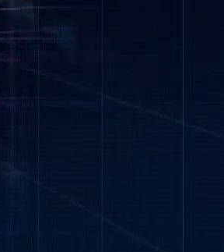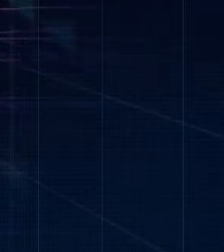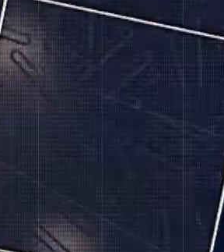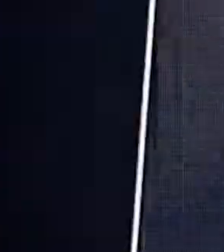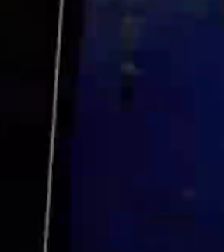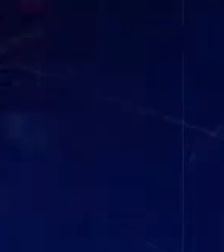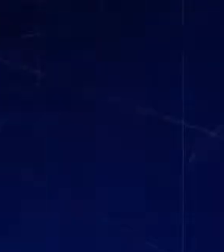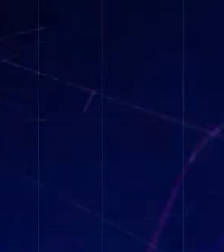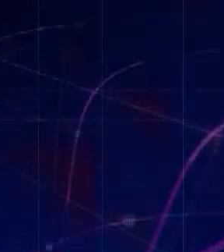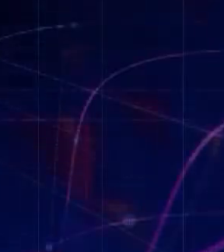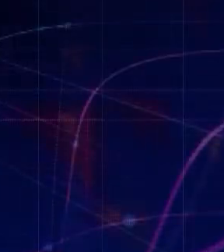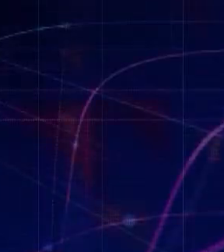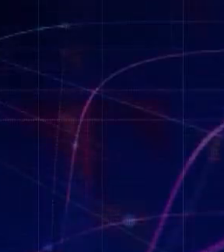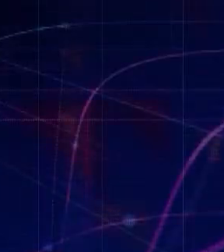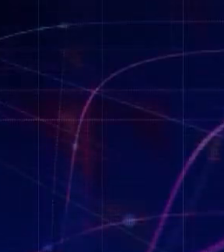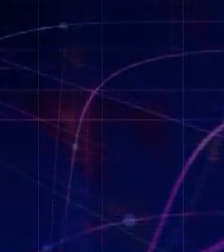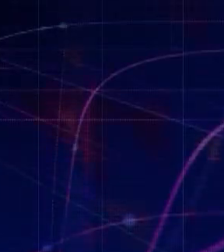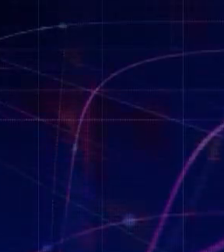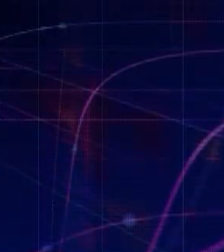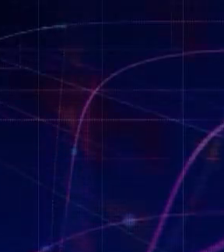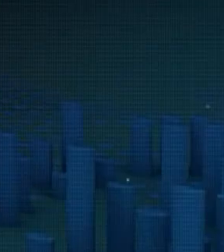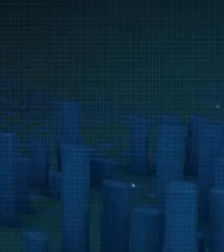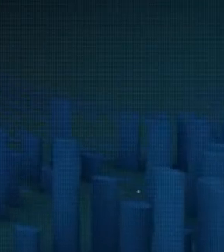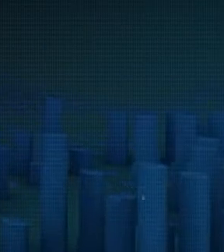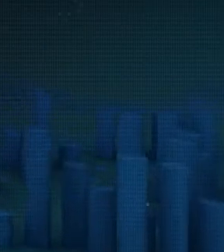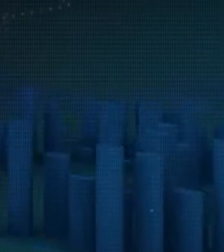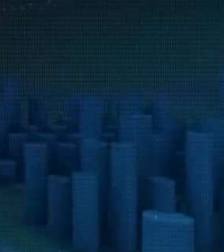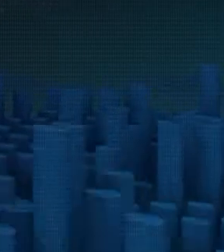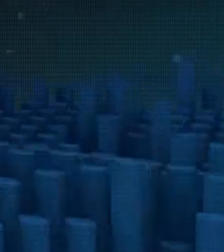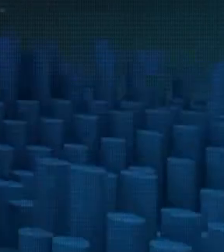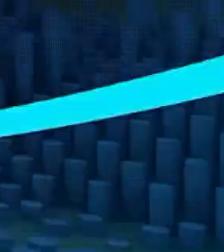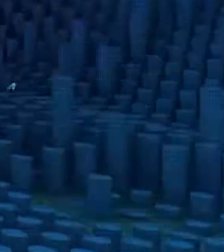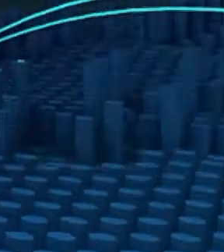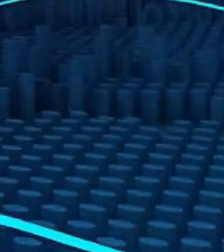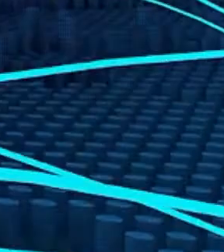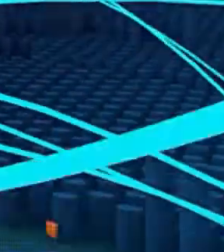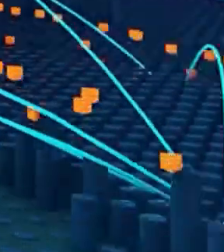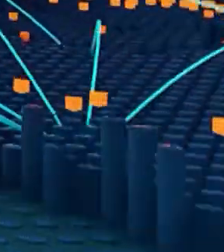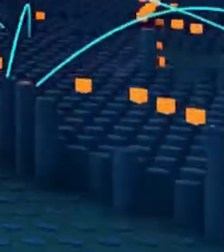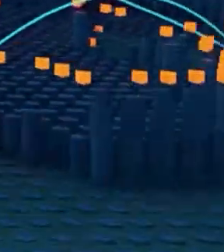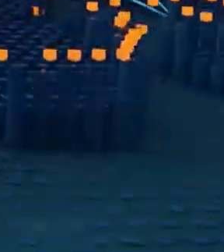Un poquito más arriba. Ahí, en Mendoza también. Bien, eso es.